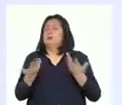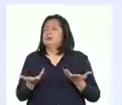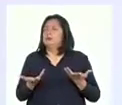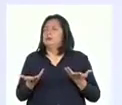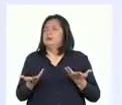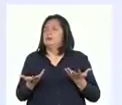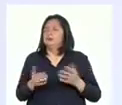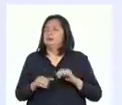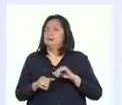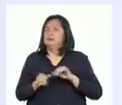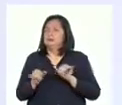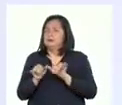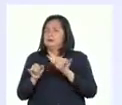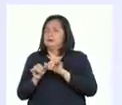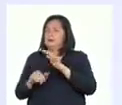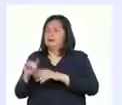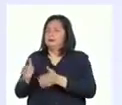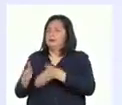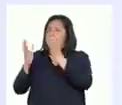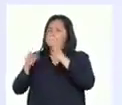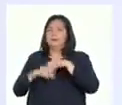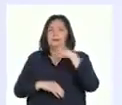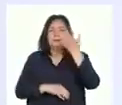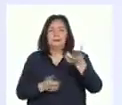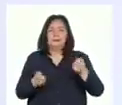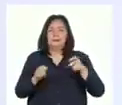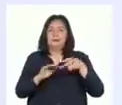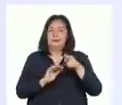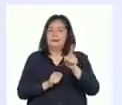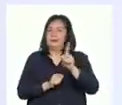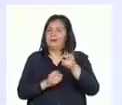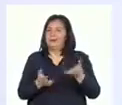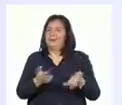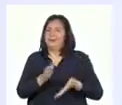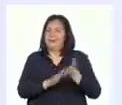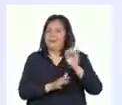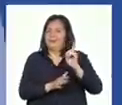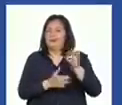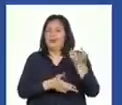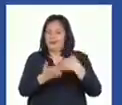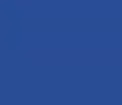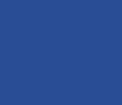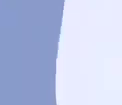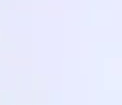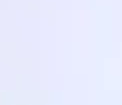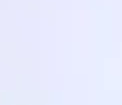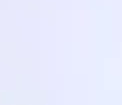medir un edificio? Lo sabremos después de la pausa. No se muevan, que ya regresamos.